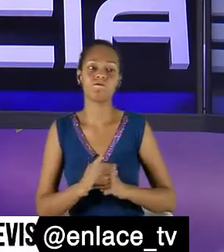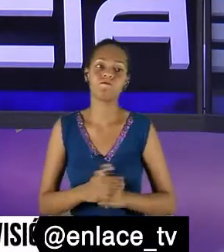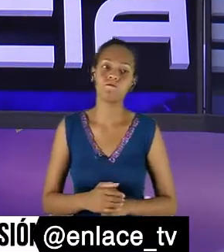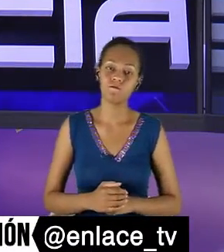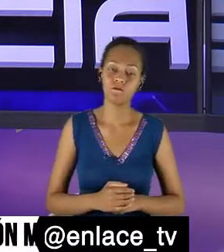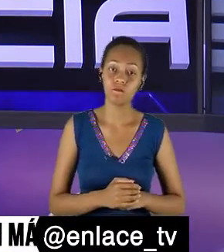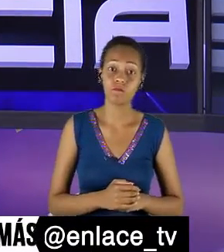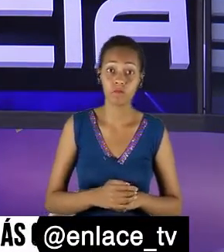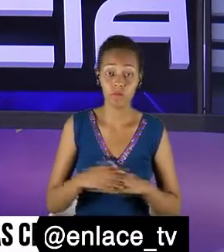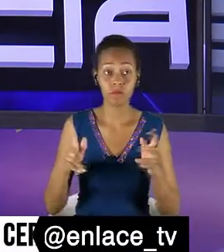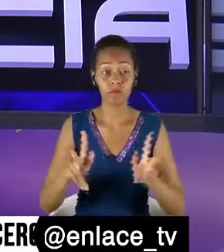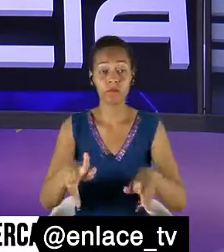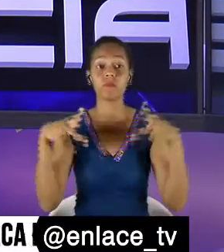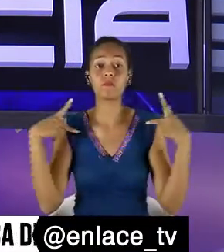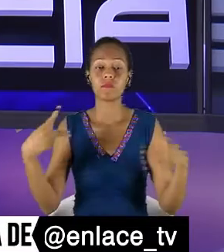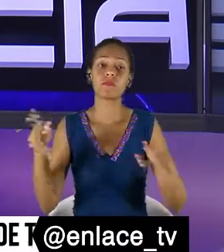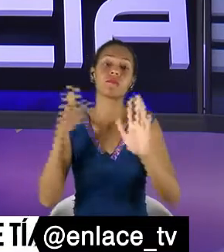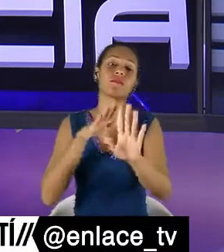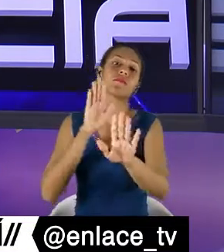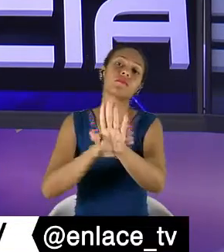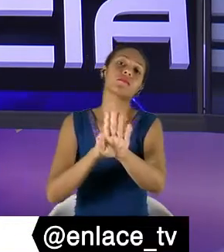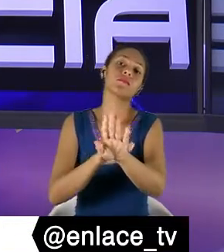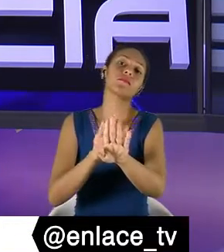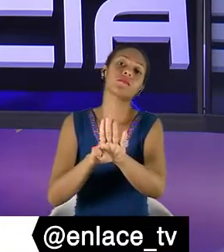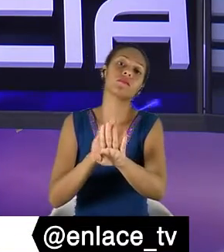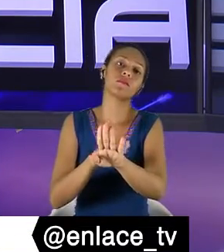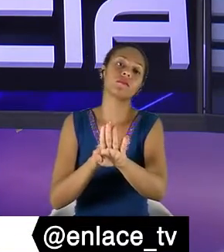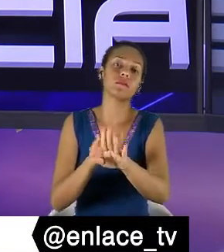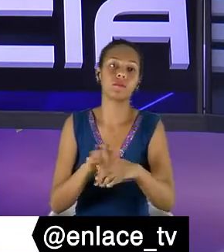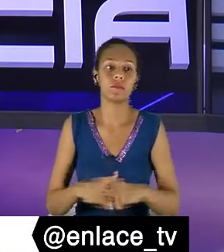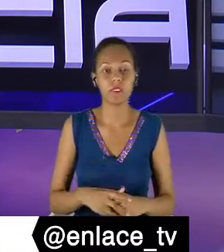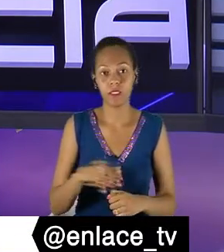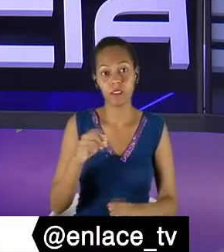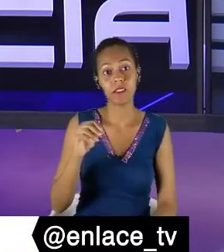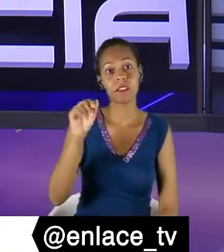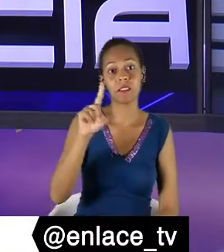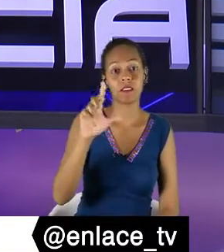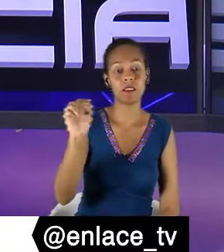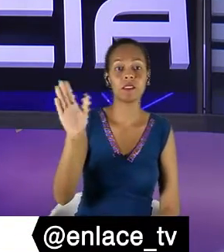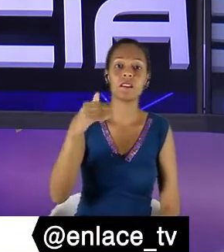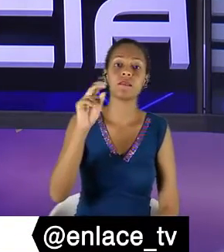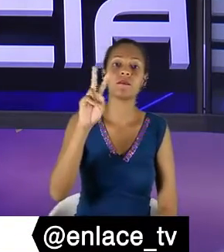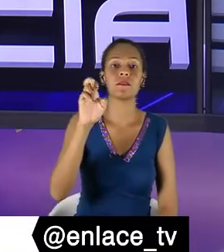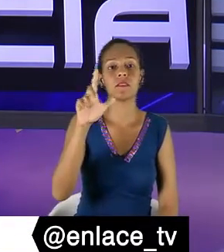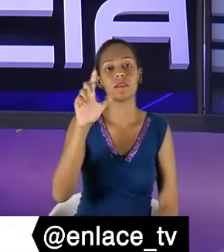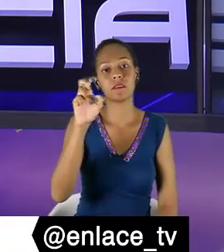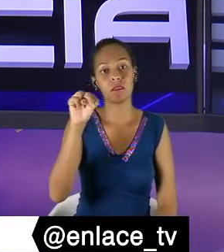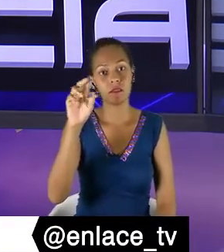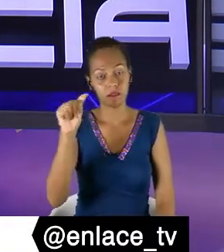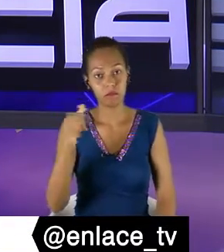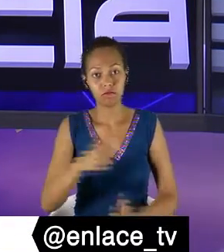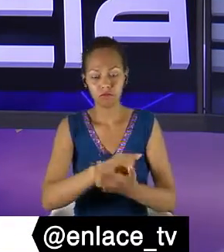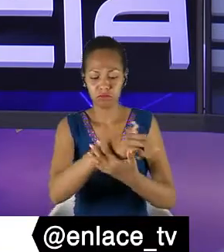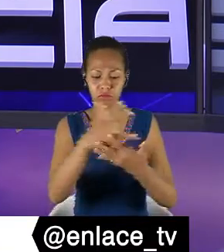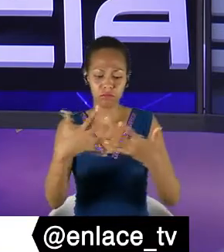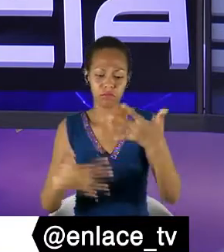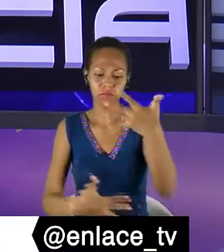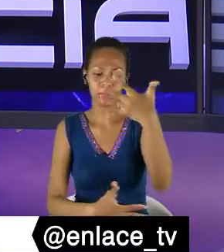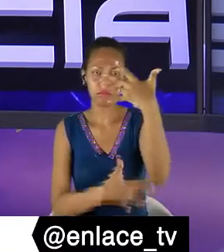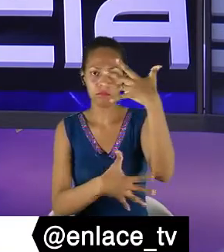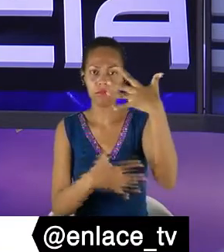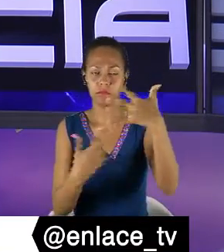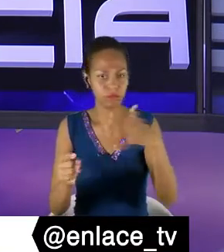Cor Magdalena afirmó que pese al cierre financiero, Navelena ha cumplido con 10 de los 11 requisitos exigidos para terminar la